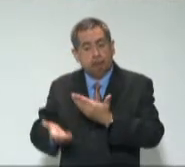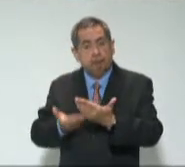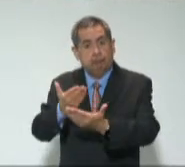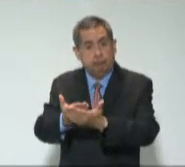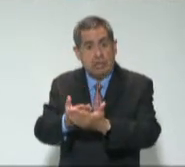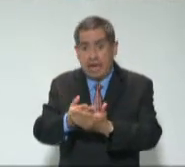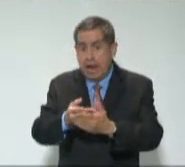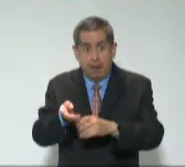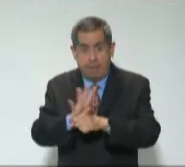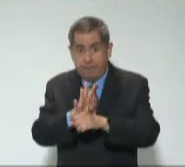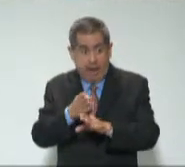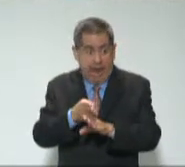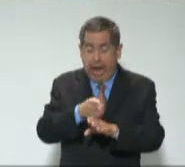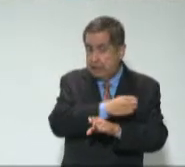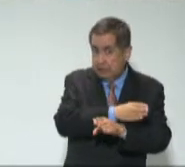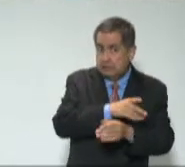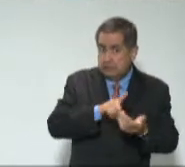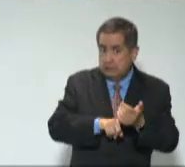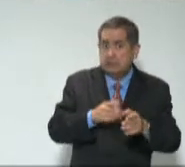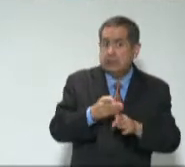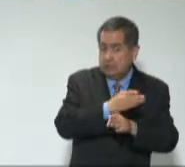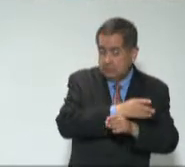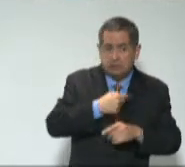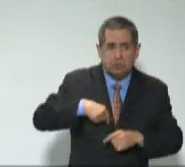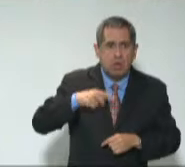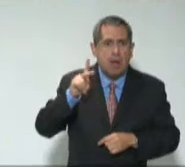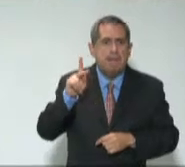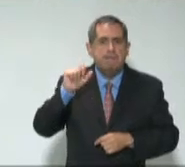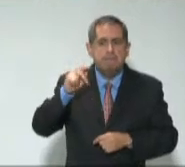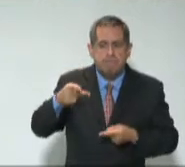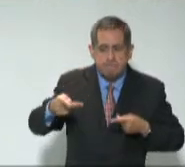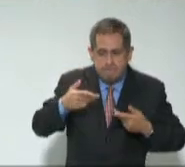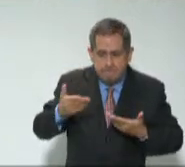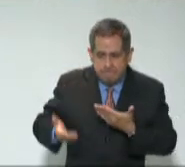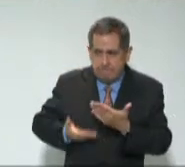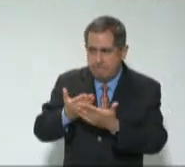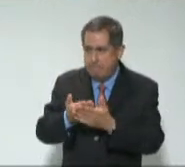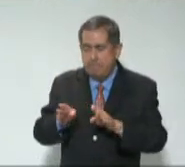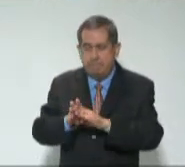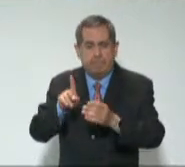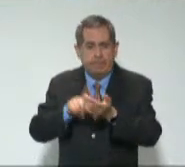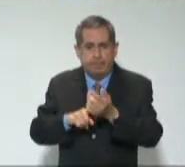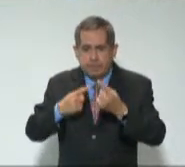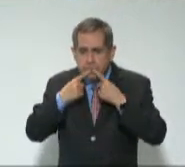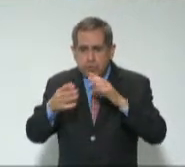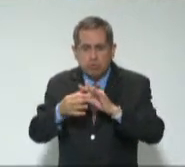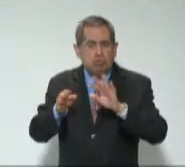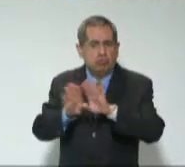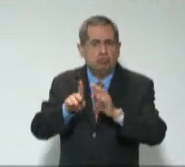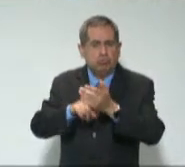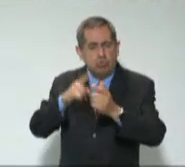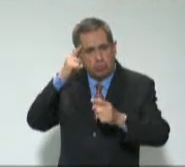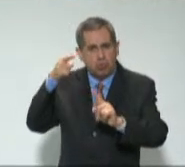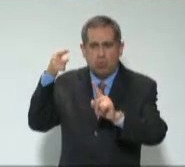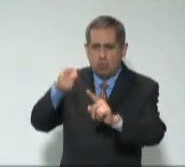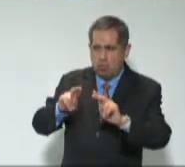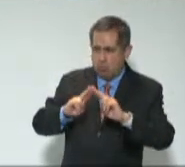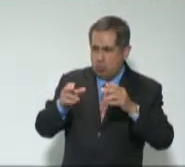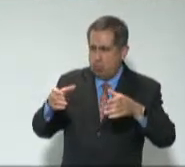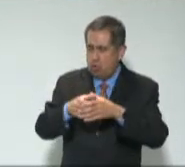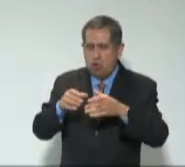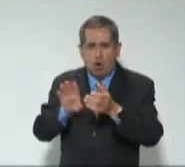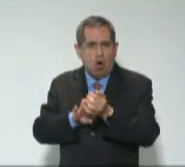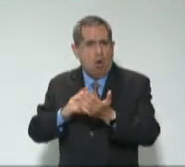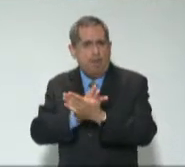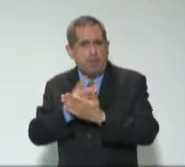de la pandemia eh este plan para hacer una una no solamente una unidad sino un